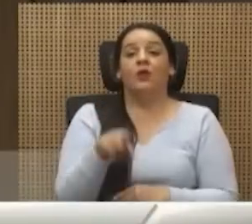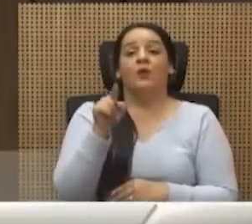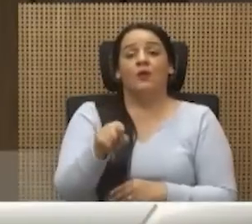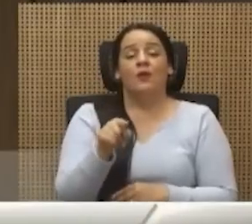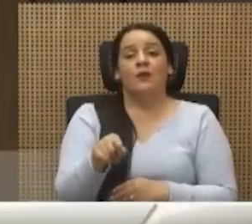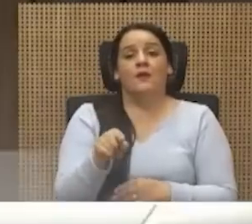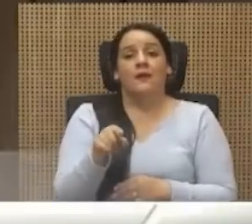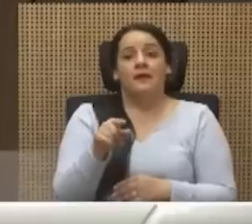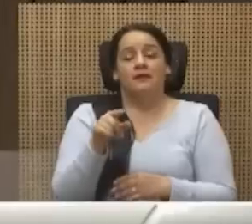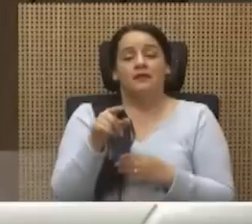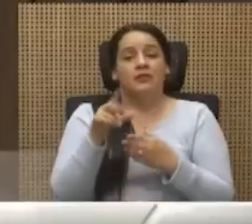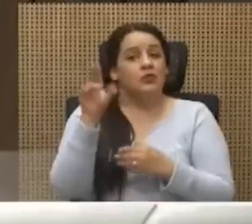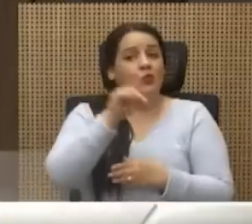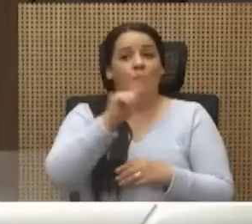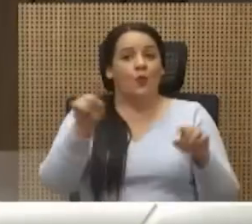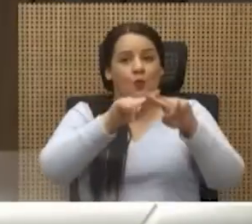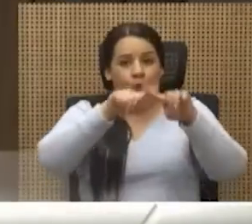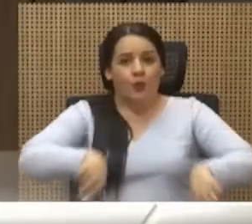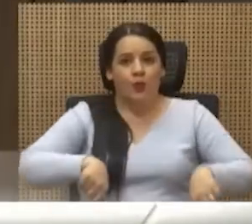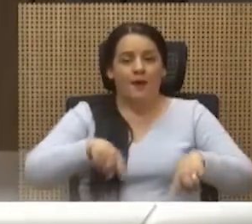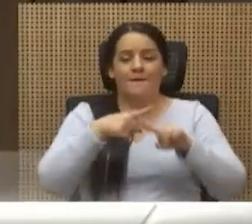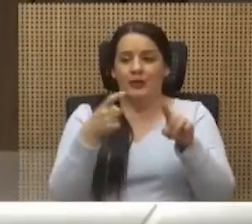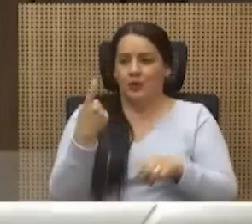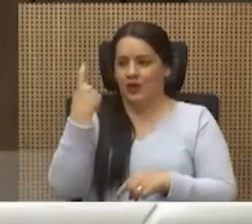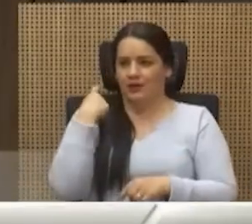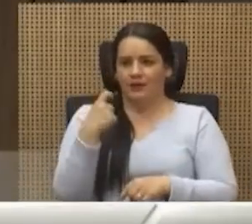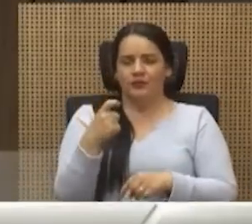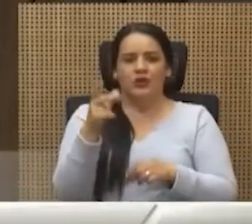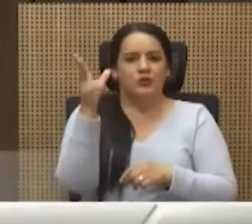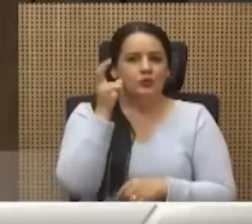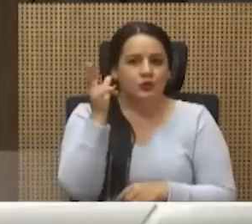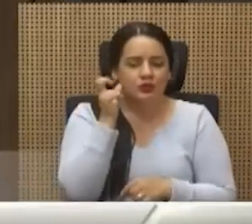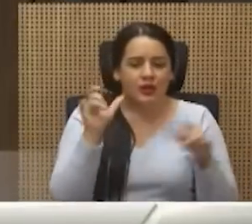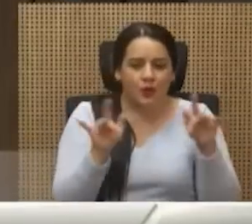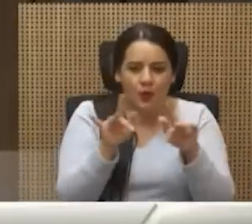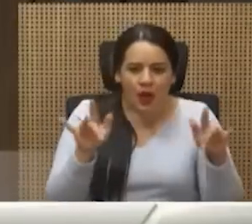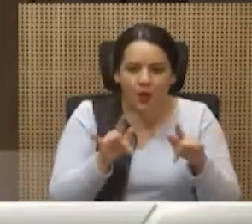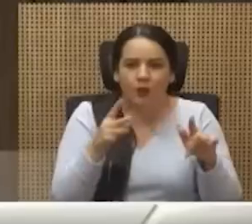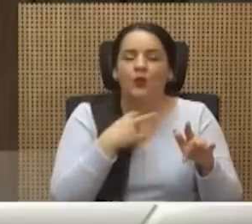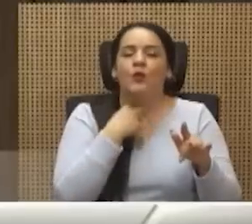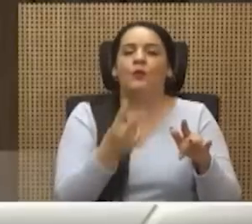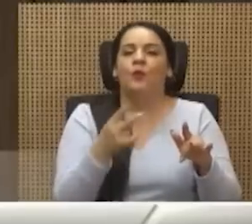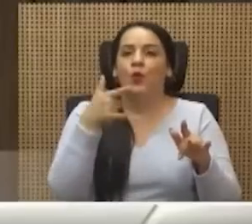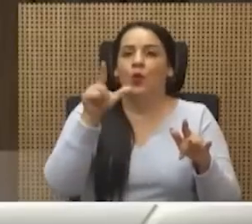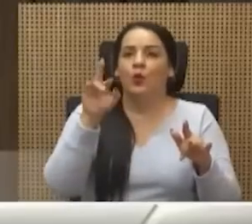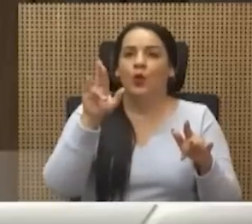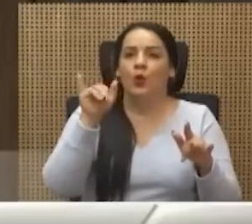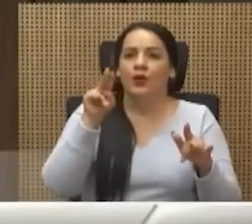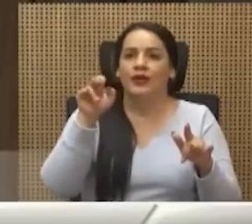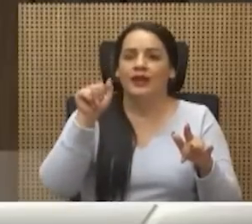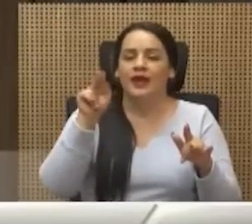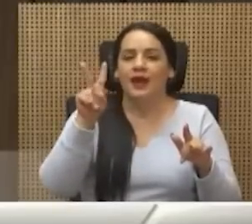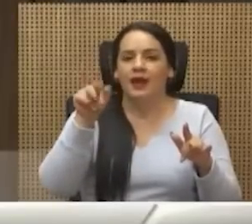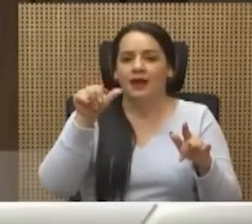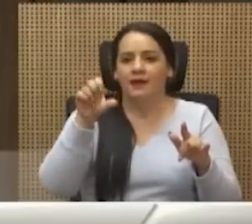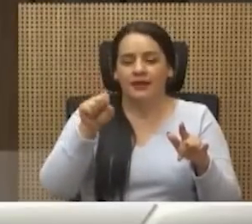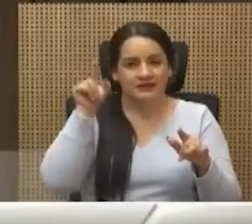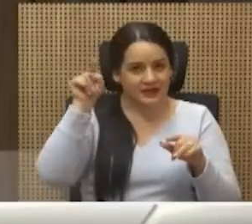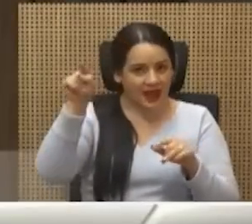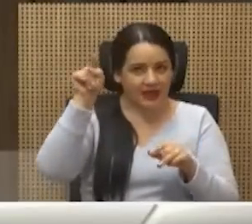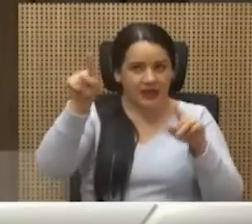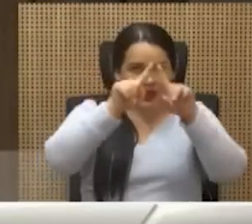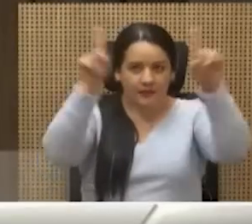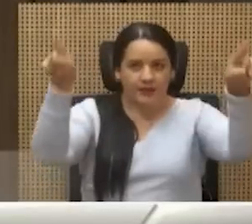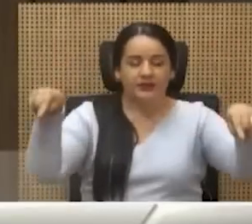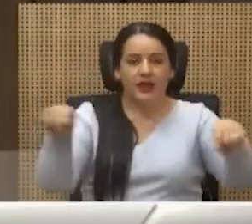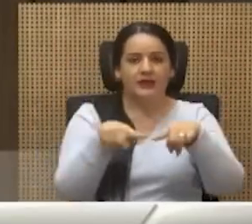están derogados y acabamos de escuchar en un audio con la voz de doña Gloria Navas ahí en esa en esa